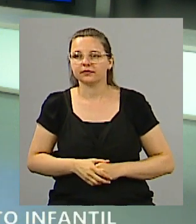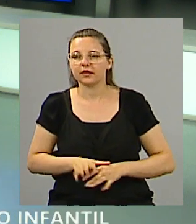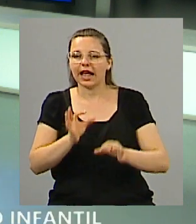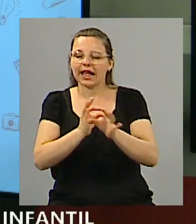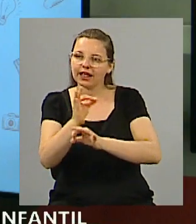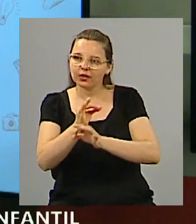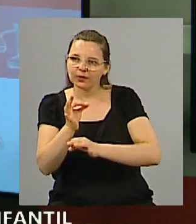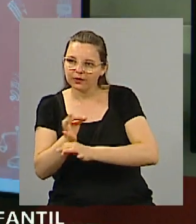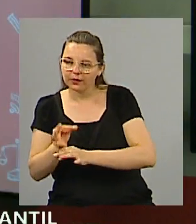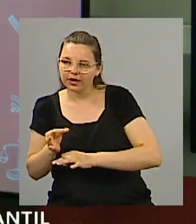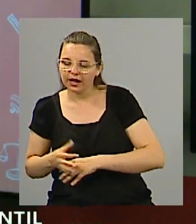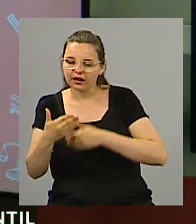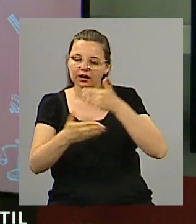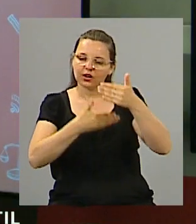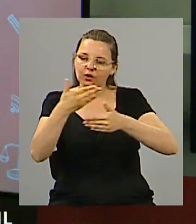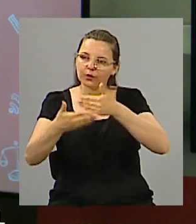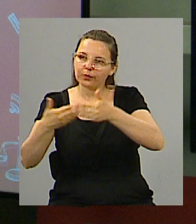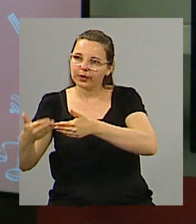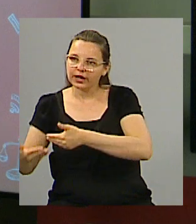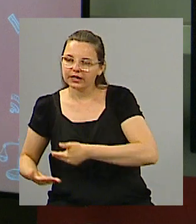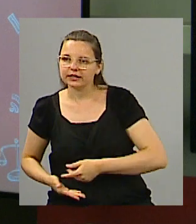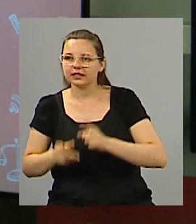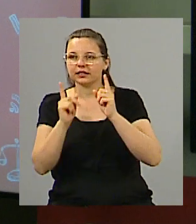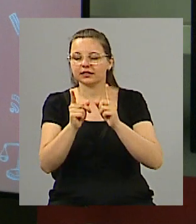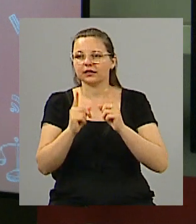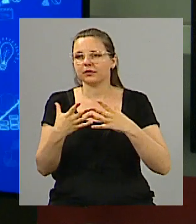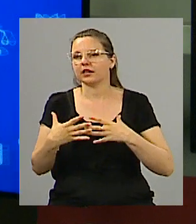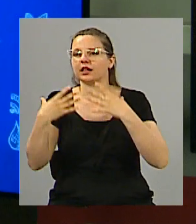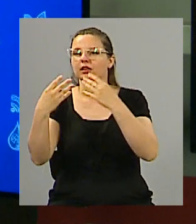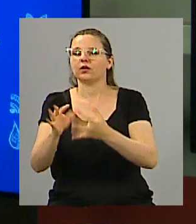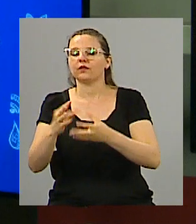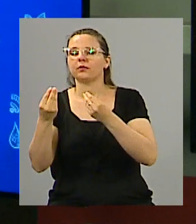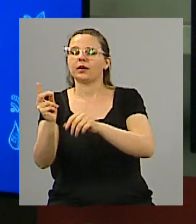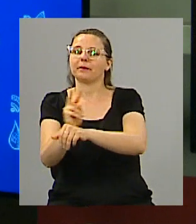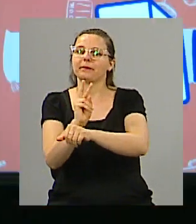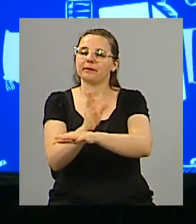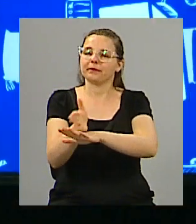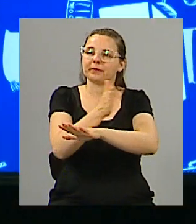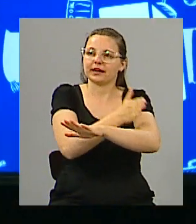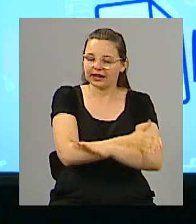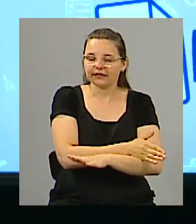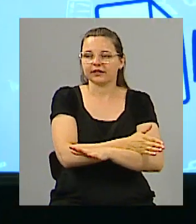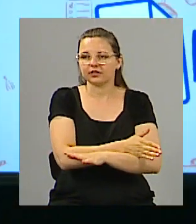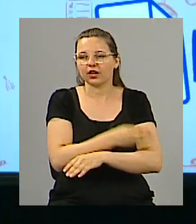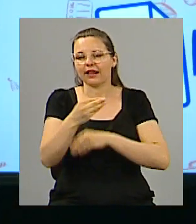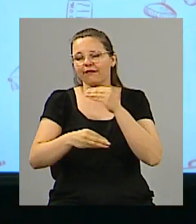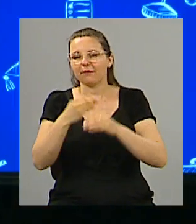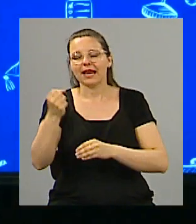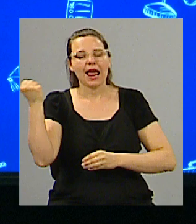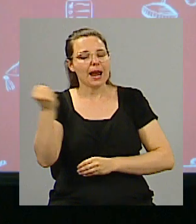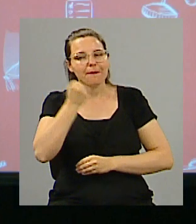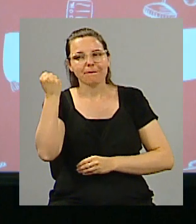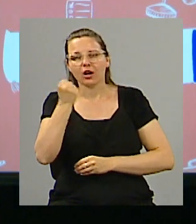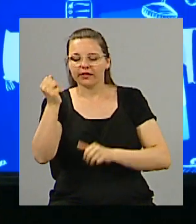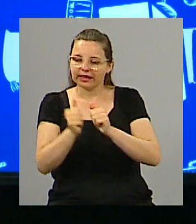educar, enseñar, compartir y sobre todo ayudar en este camino que es la prevención. Indispensable que la familia esté presente en el antes y en